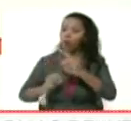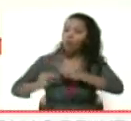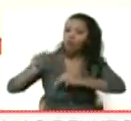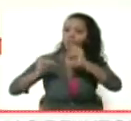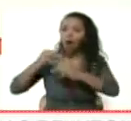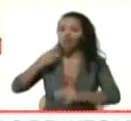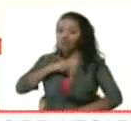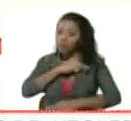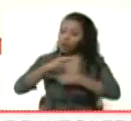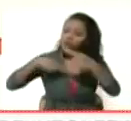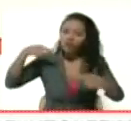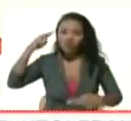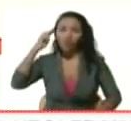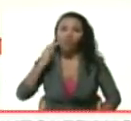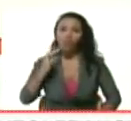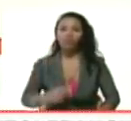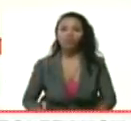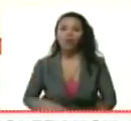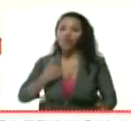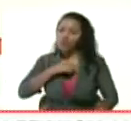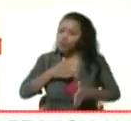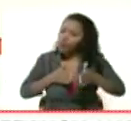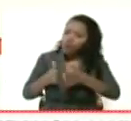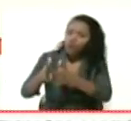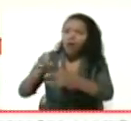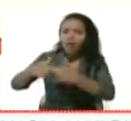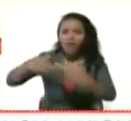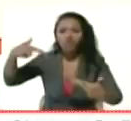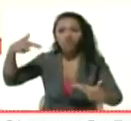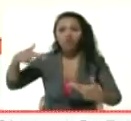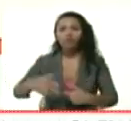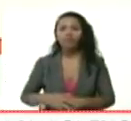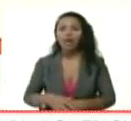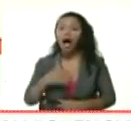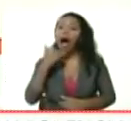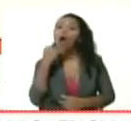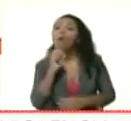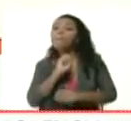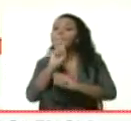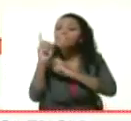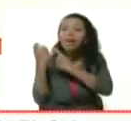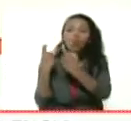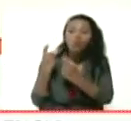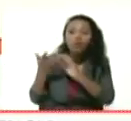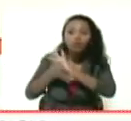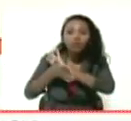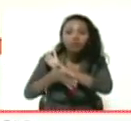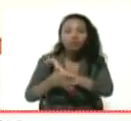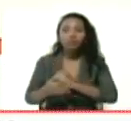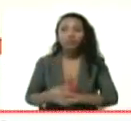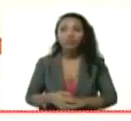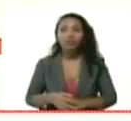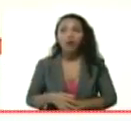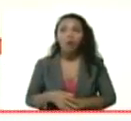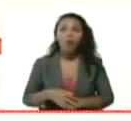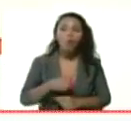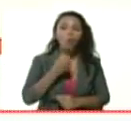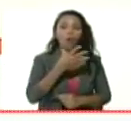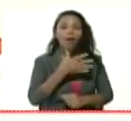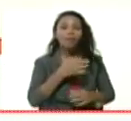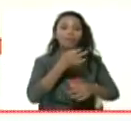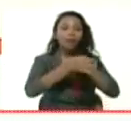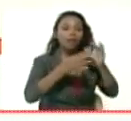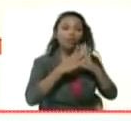nuestra revolución bolivariana. Nuestro camino revolucionario. Si hay alguna pregunta, por favor. Buenas tardes para todas y